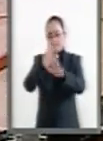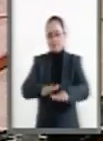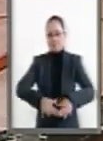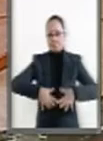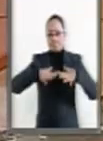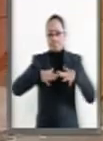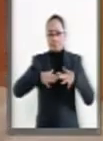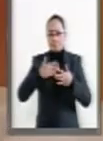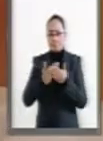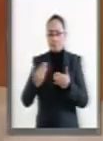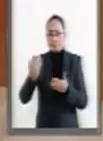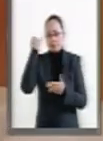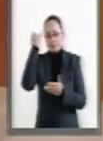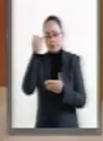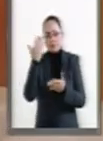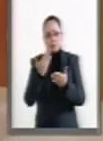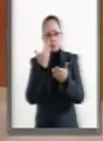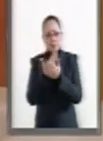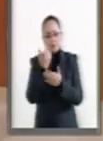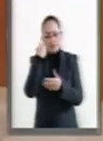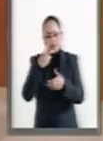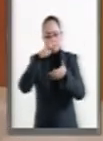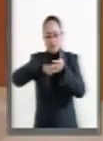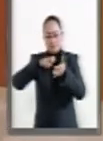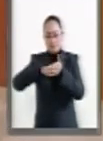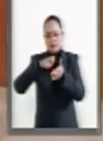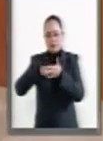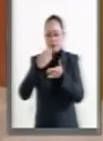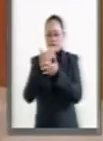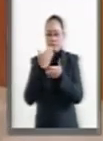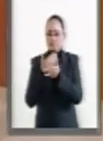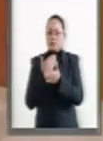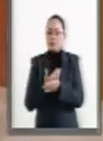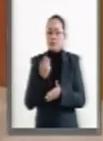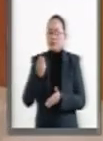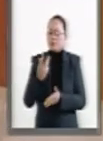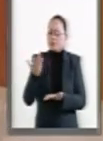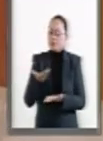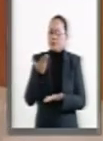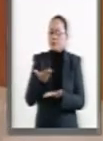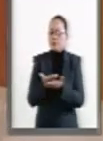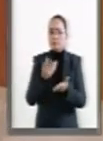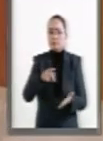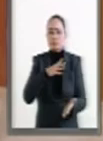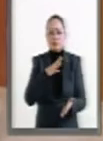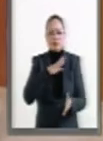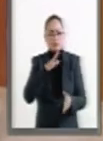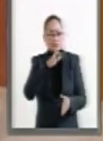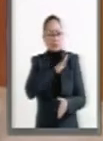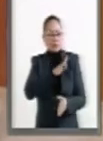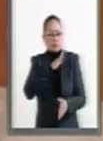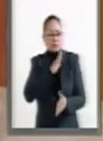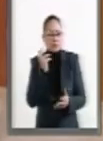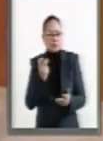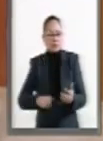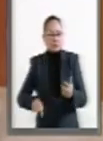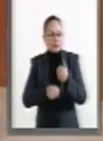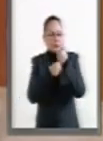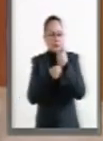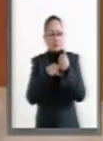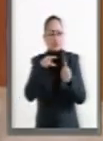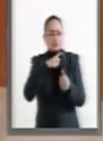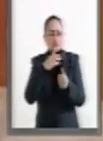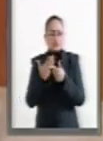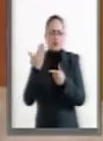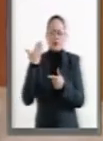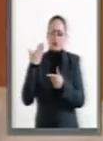La iniciativa de reforma que presento ante este pleno busca complementar y hacer más eficiente la reciente entrada en operación